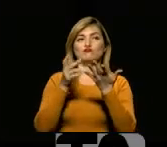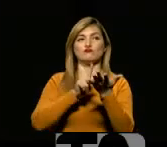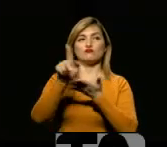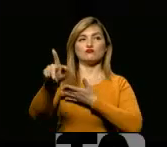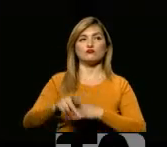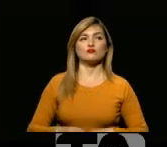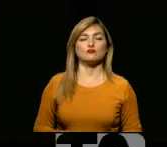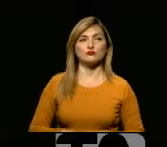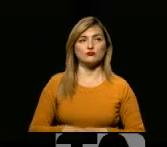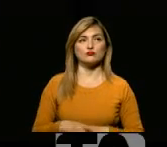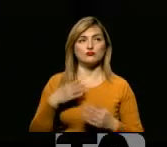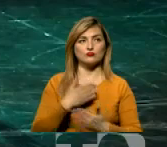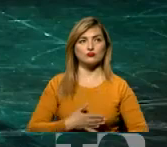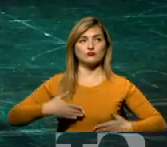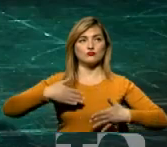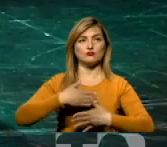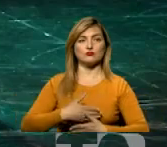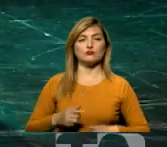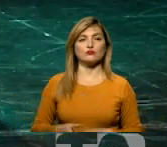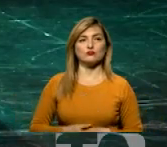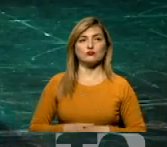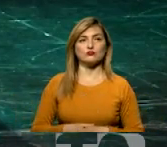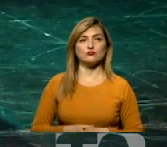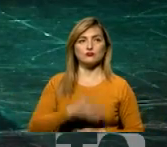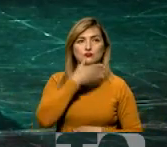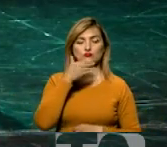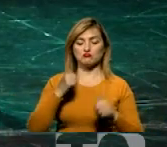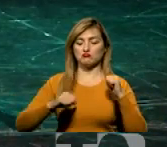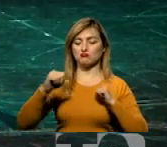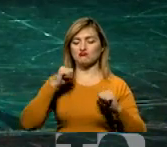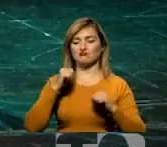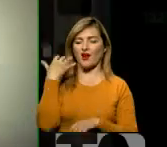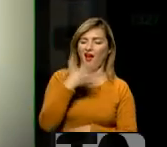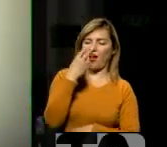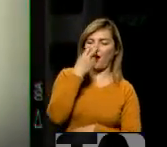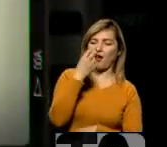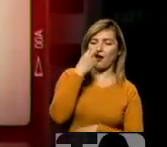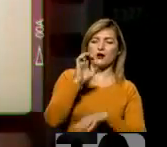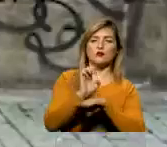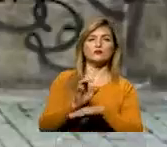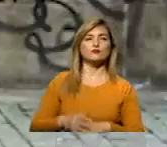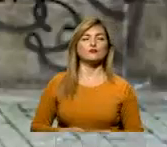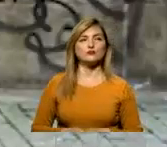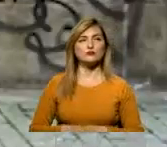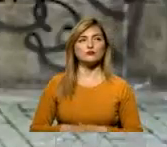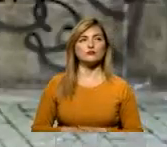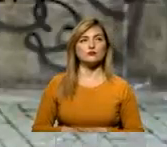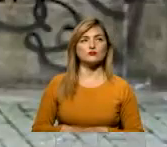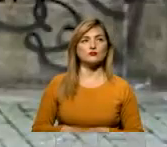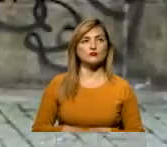el pago y disfrute de este stand-up comedy con una de las mejores actrices y comediantes ecuatorianas.